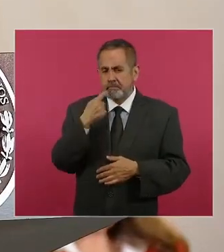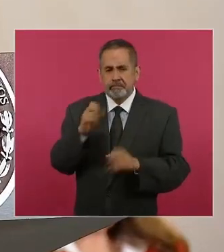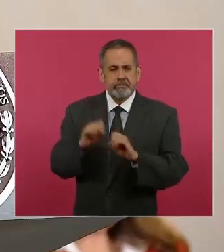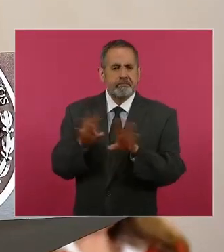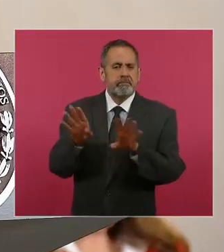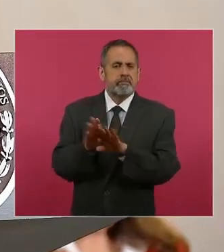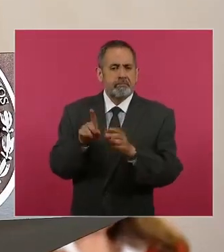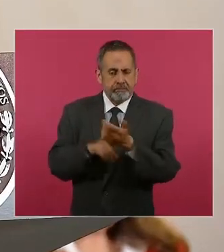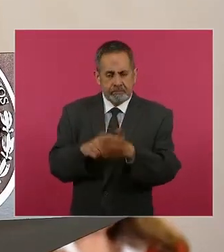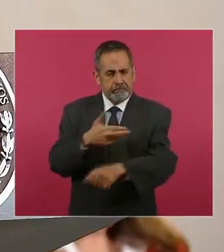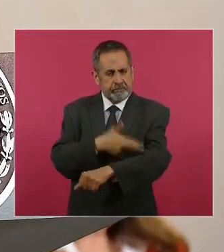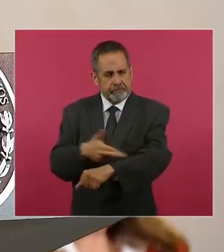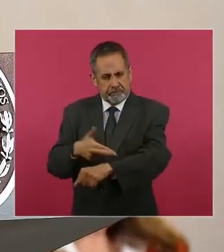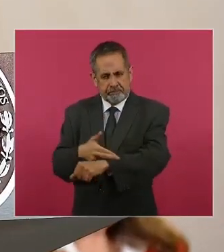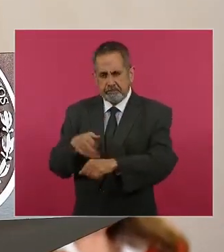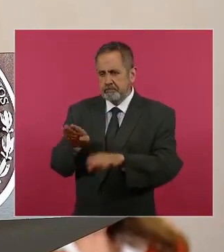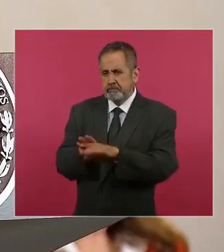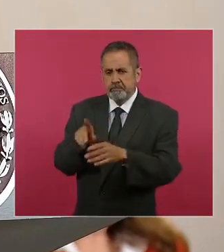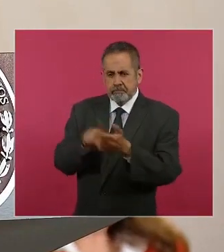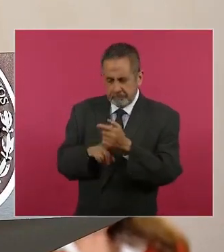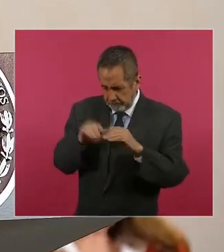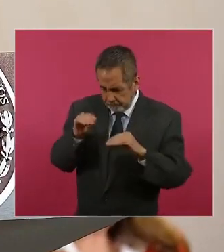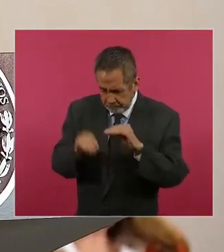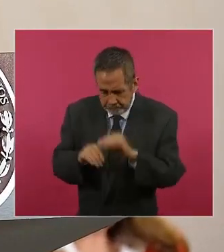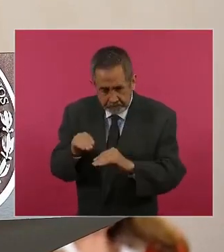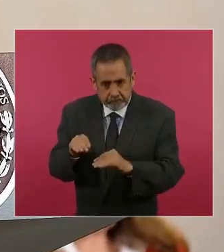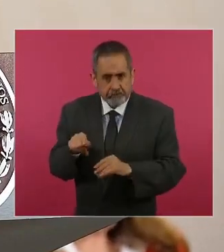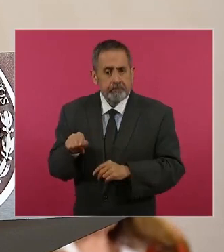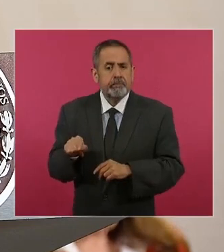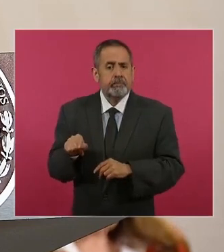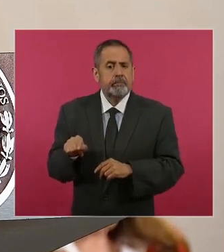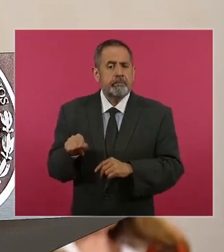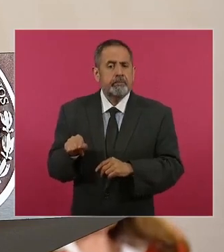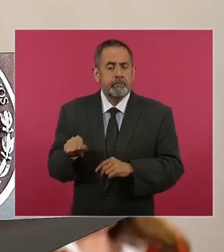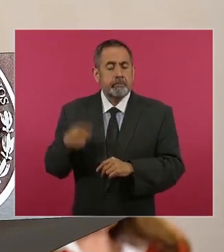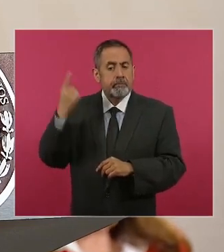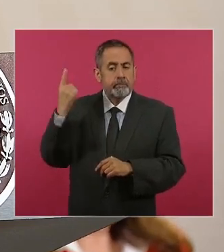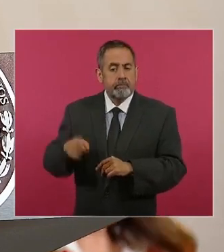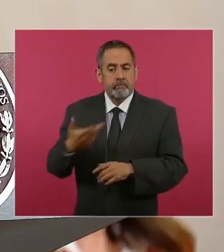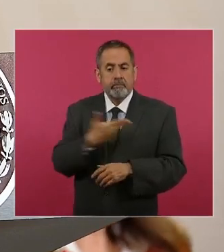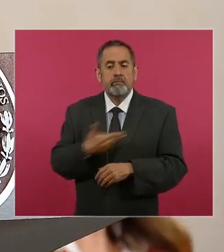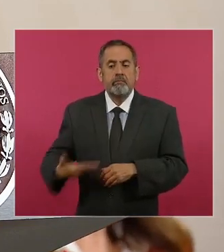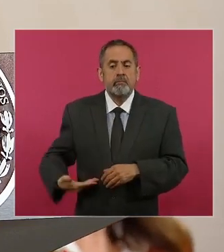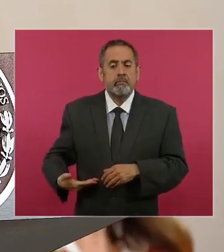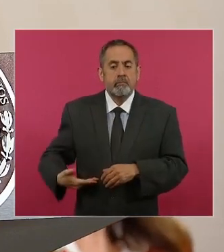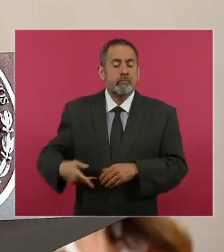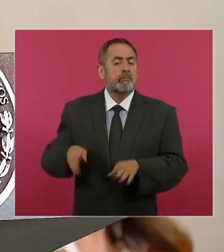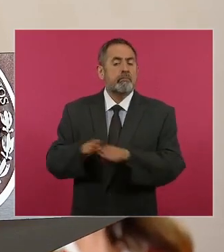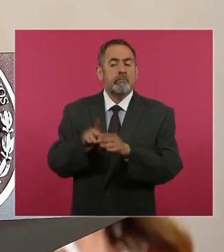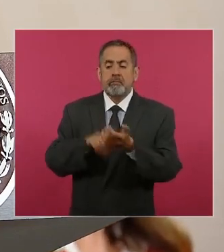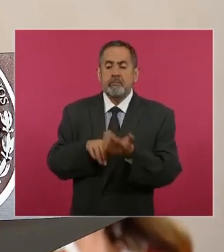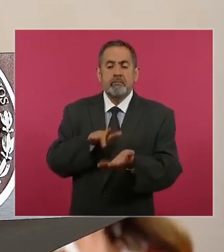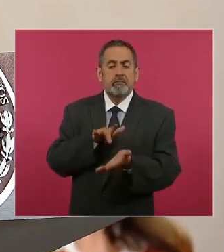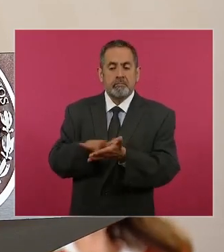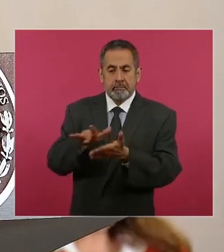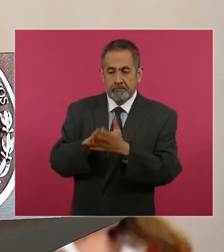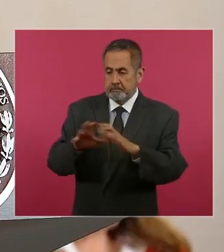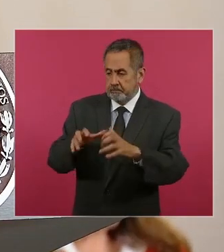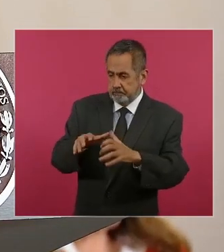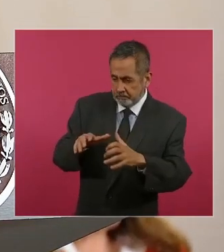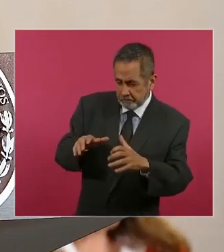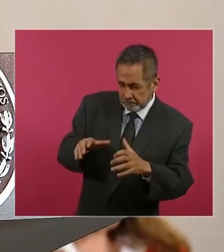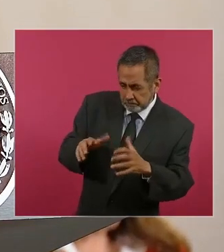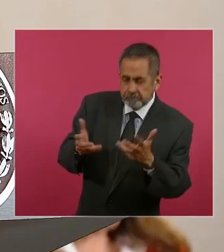supuesto, también nos llevó a este dispositivo que ordenó el presidente para que en apoyo al trabajo arqueológico